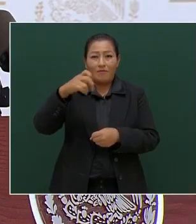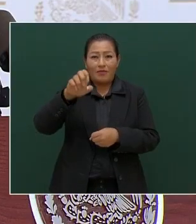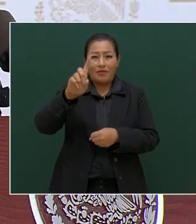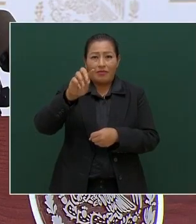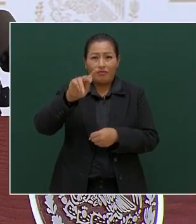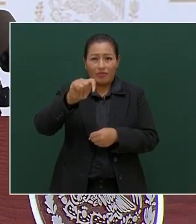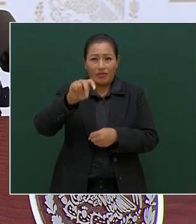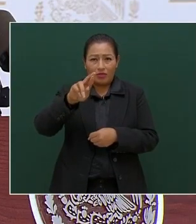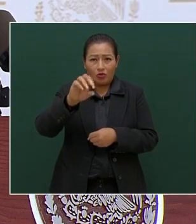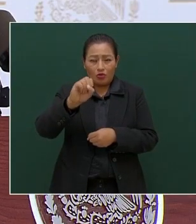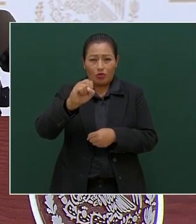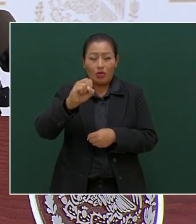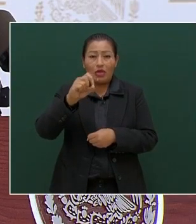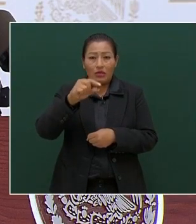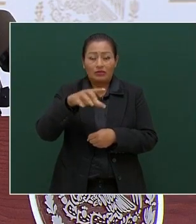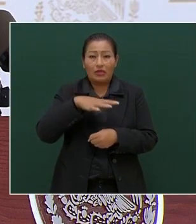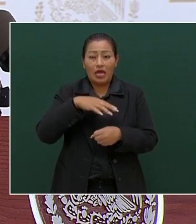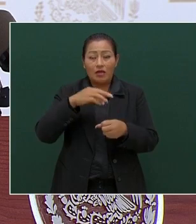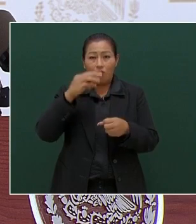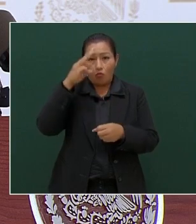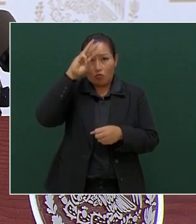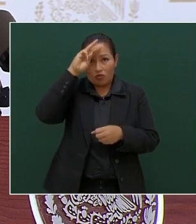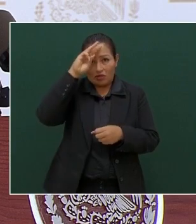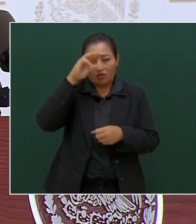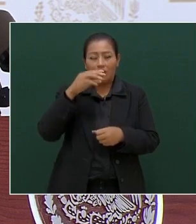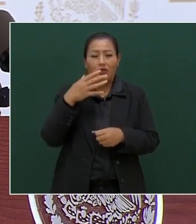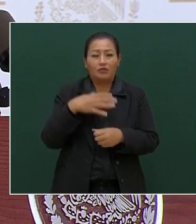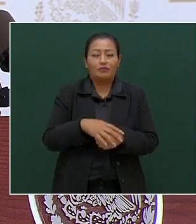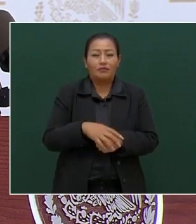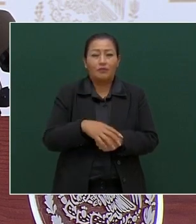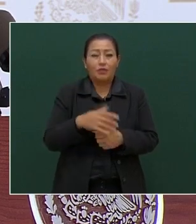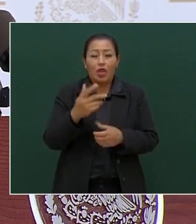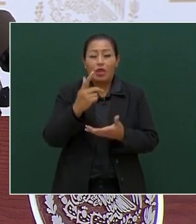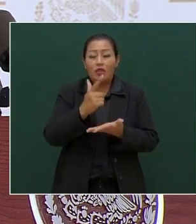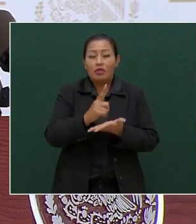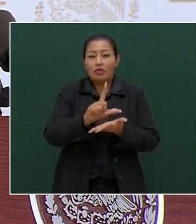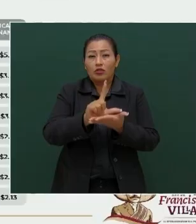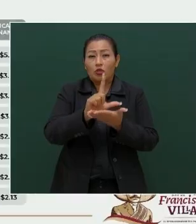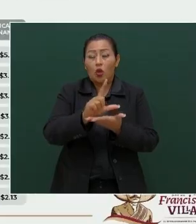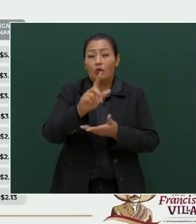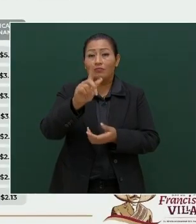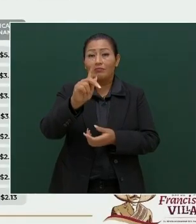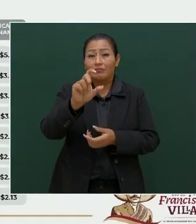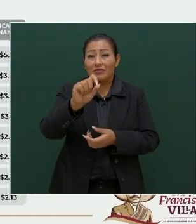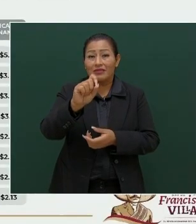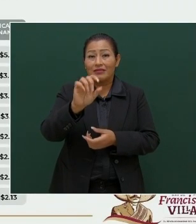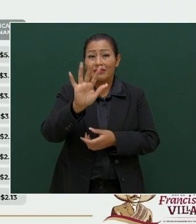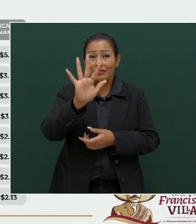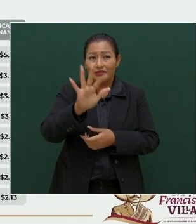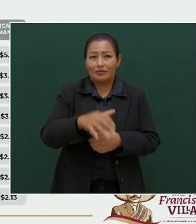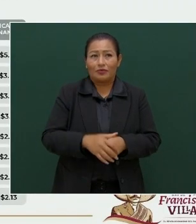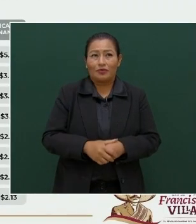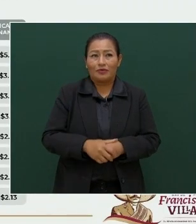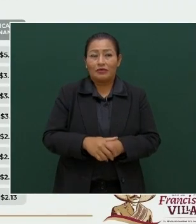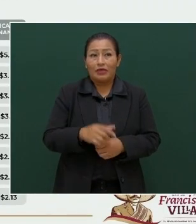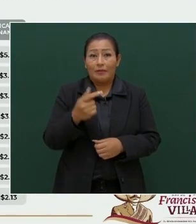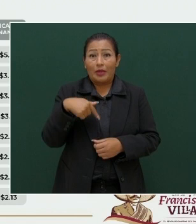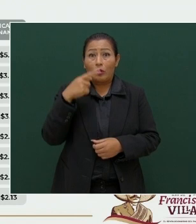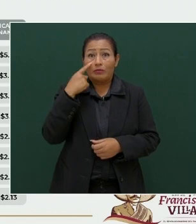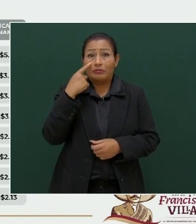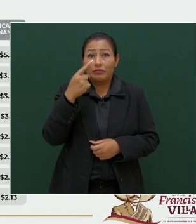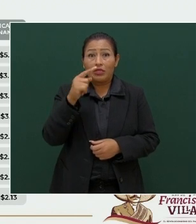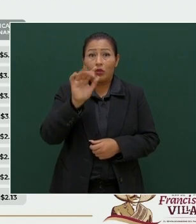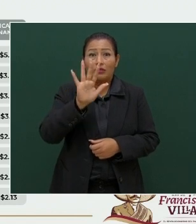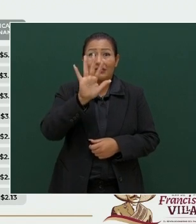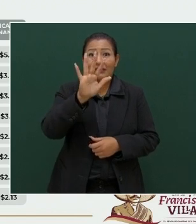en su estación de servicio Sari en Monterrey, Nuevo León, ofreció el litro a 25 pesos con 16 centavos y, ojo, con un margen